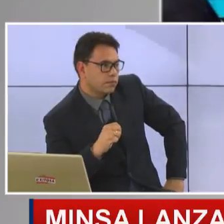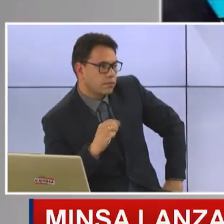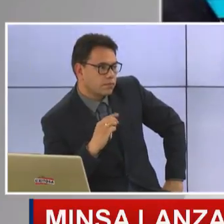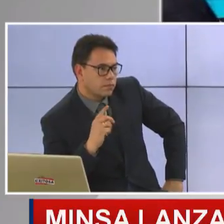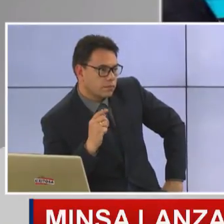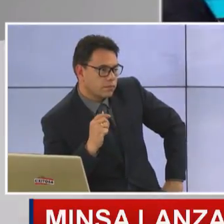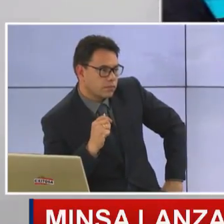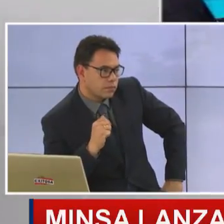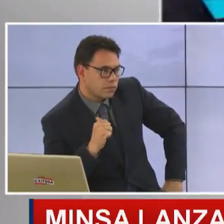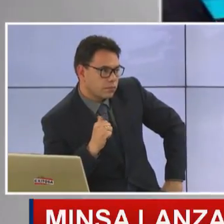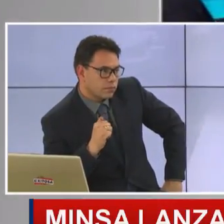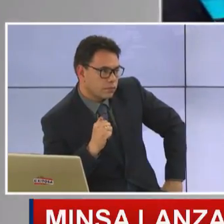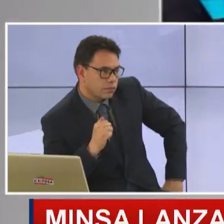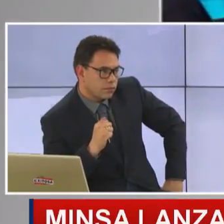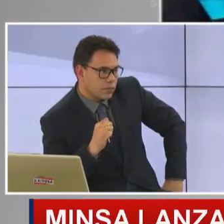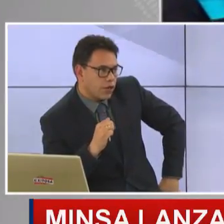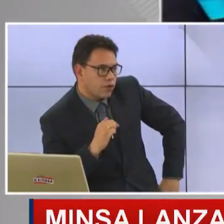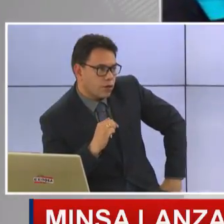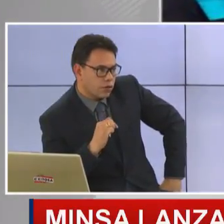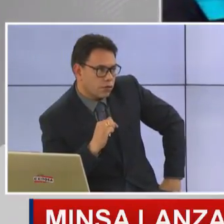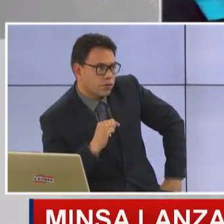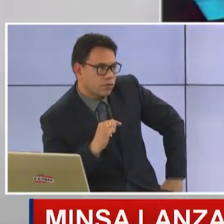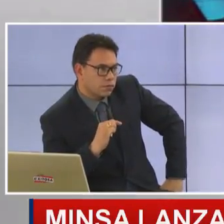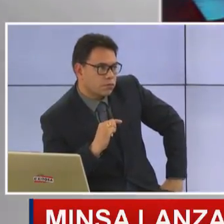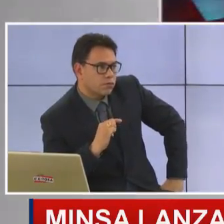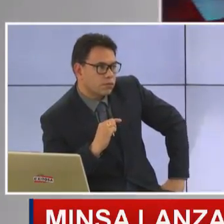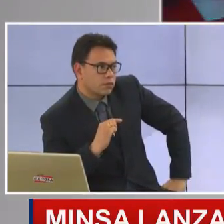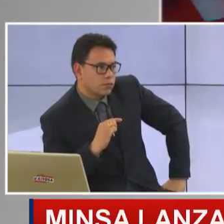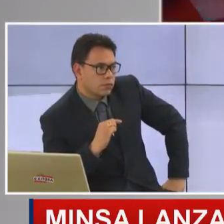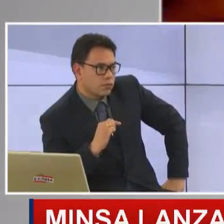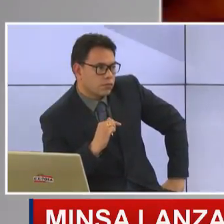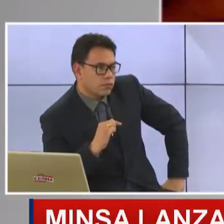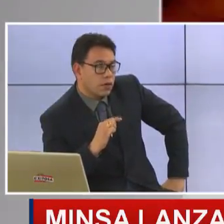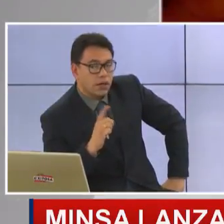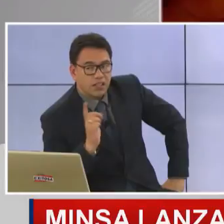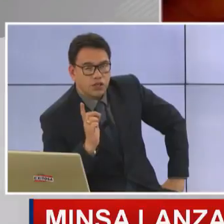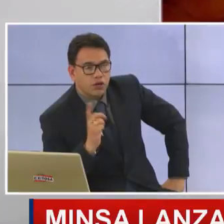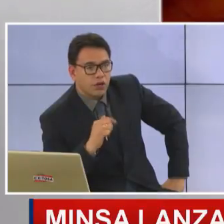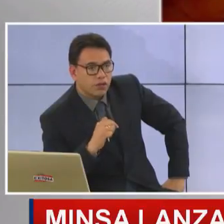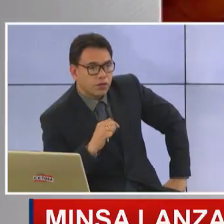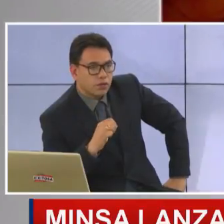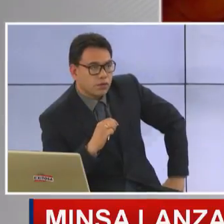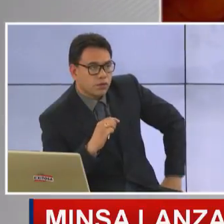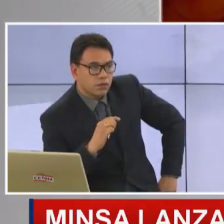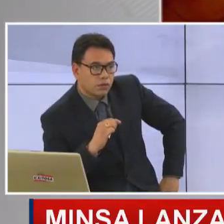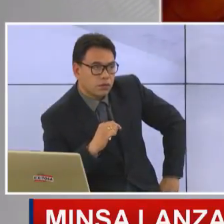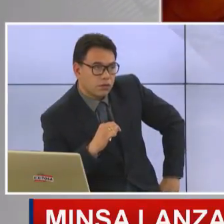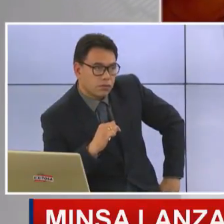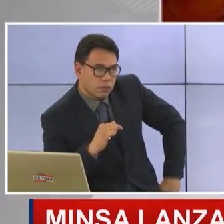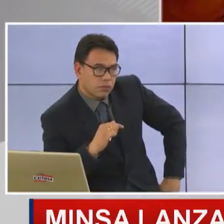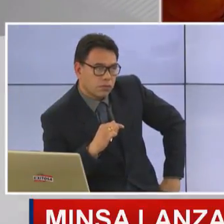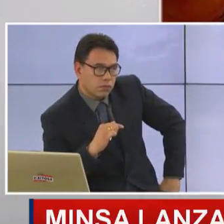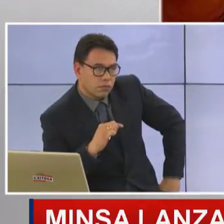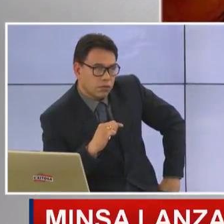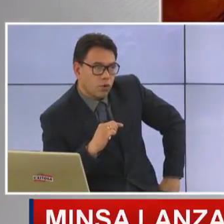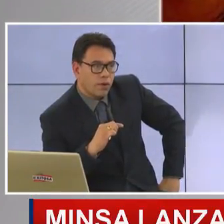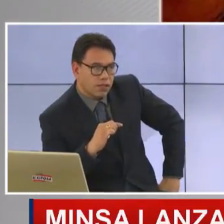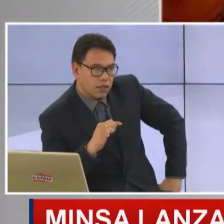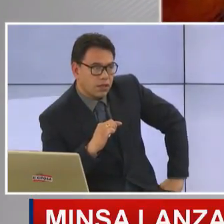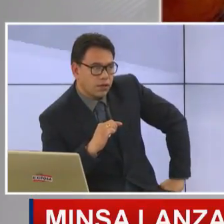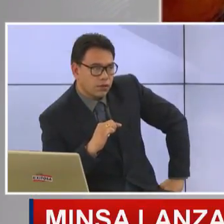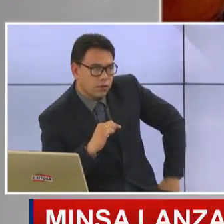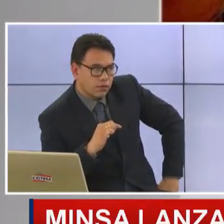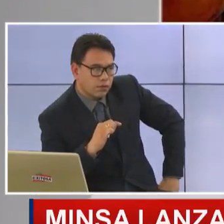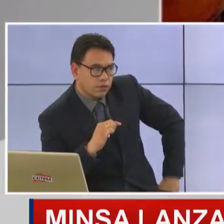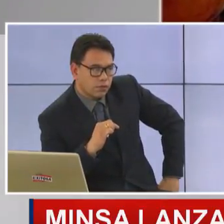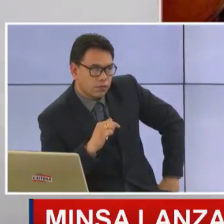ser de 8 de la mañana a 2 de la tarde. Es importante llevar el DNI, ¿no? Pero si no lo tuvieran, también van a ser atendidos. Igual van a